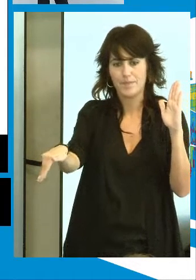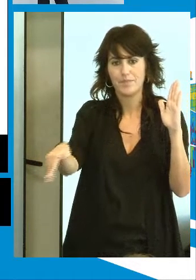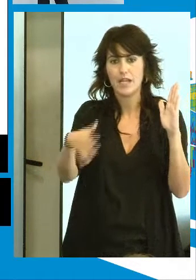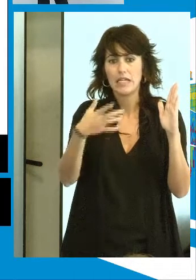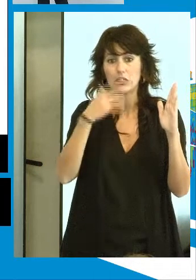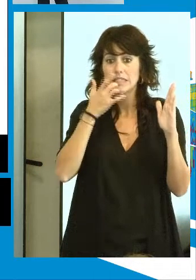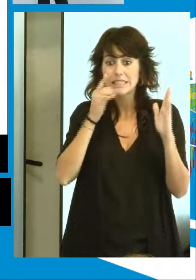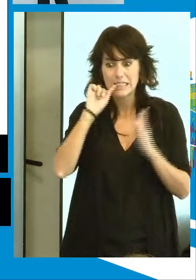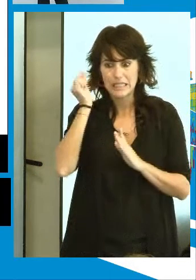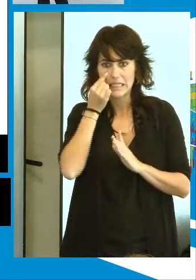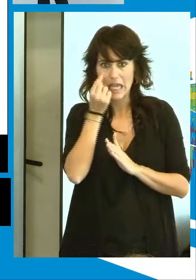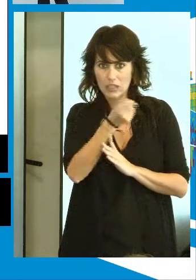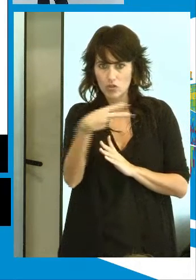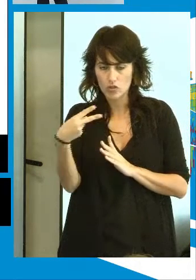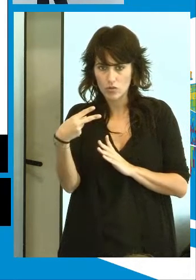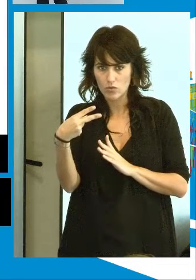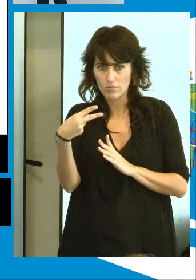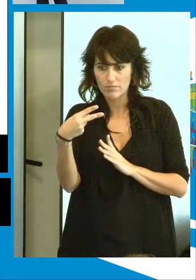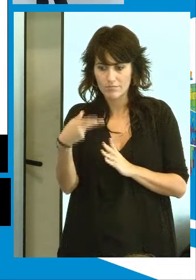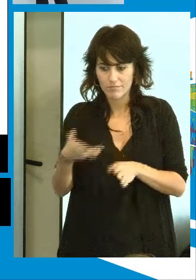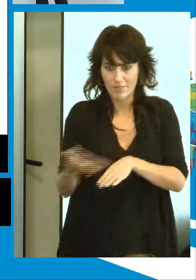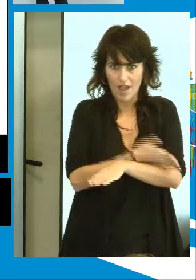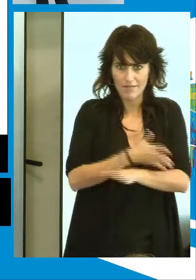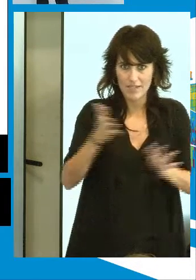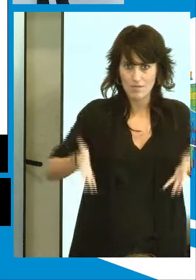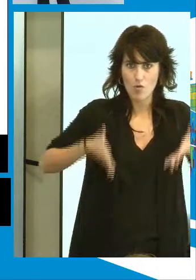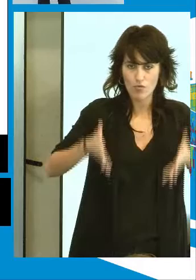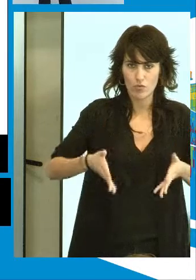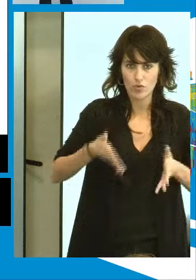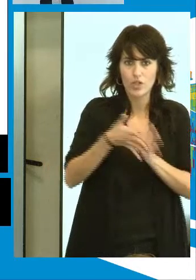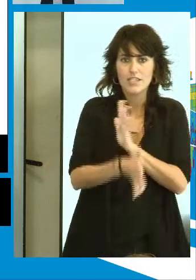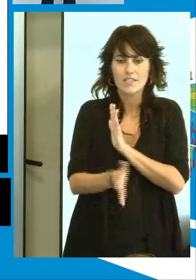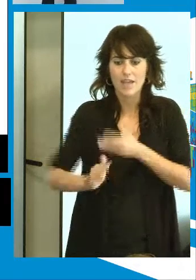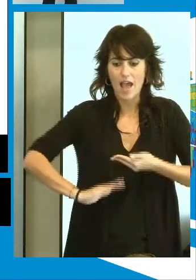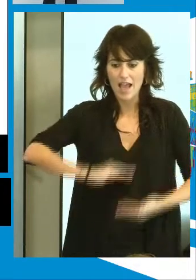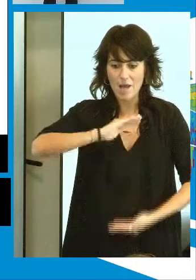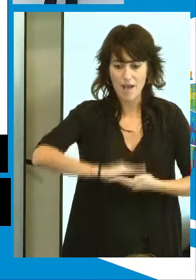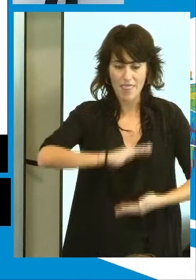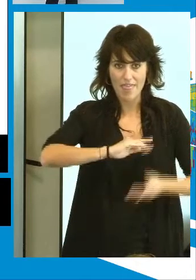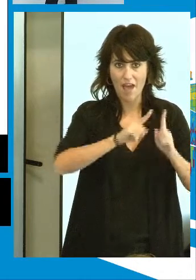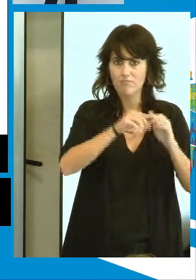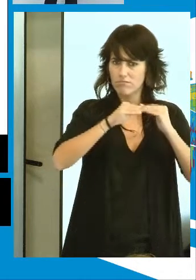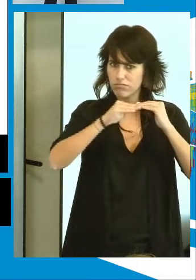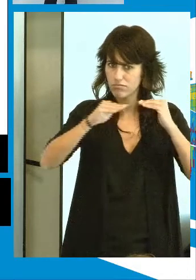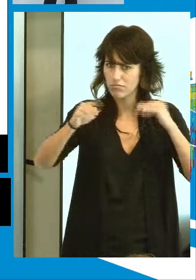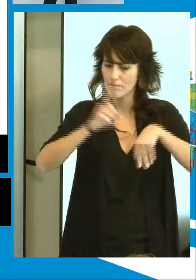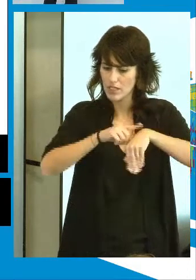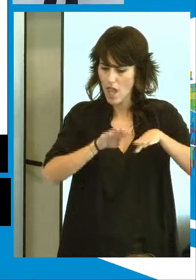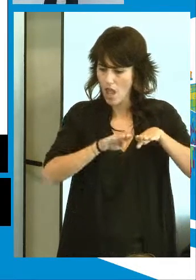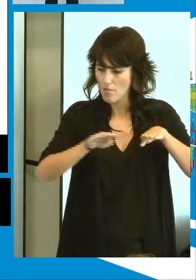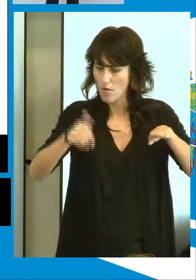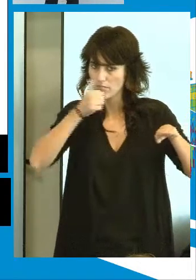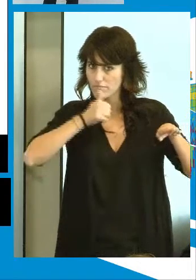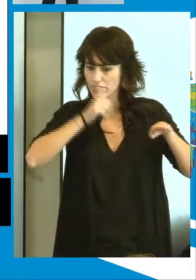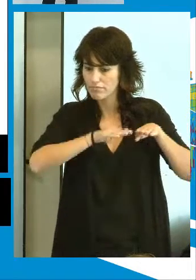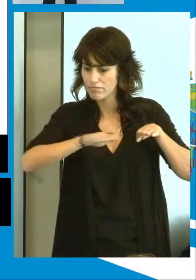Si el diagnóstico lo hacemos de forma precoz, esta capacidad se mantiene durante más tiempo, lo que hace mejorar esta calidad